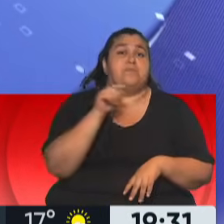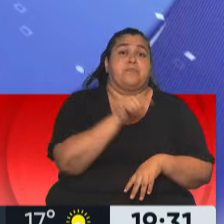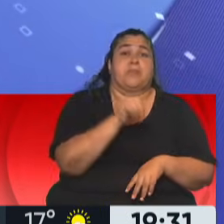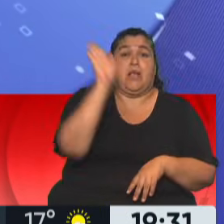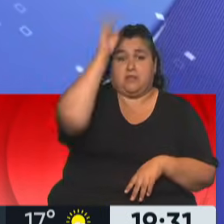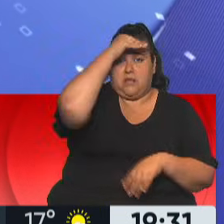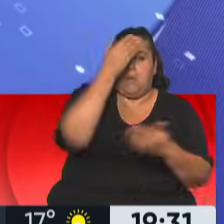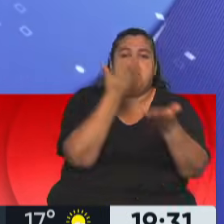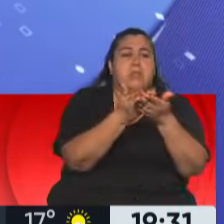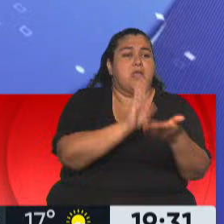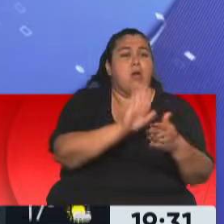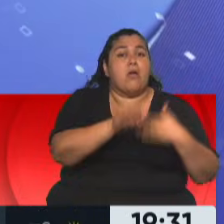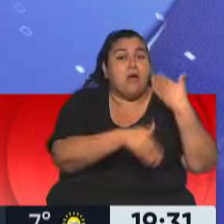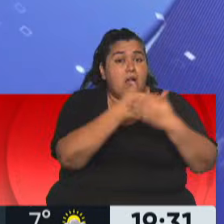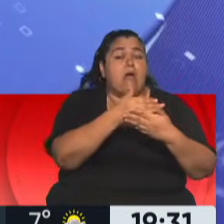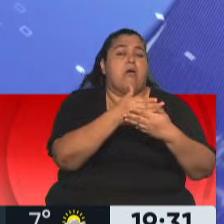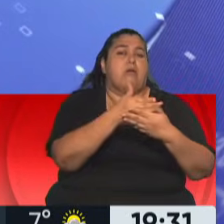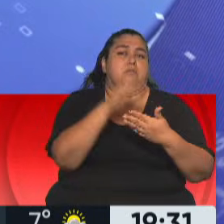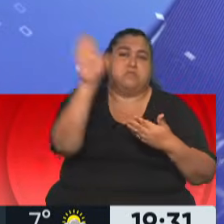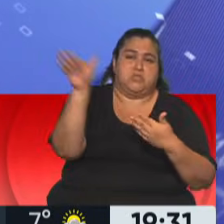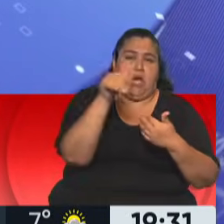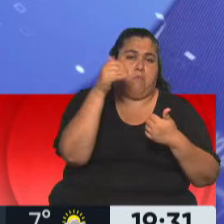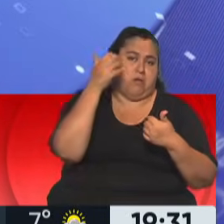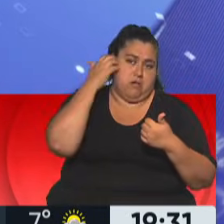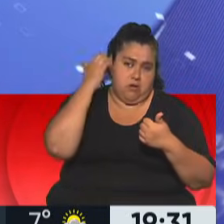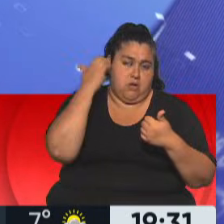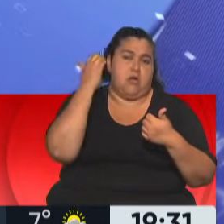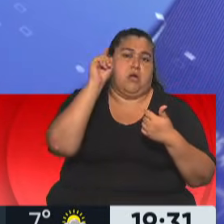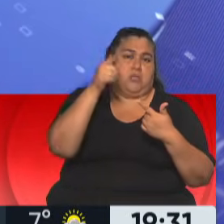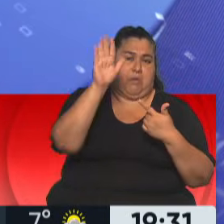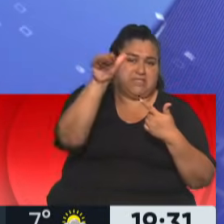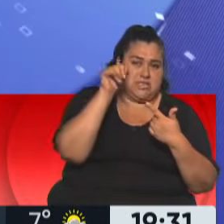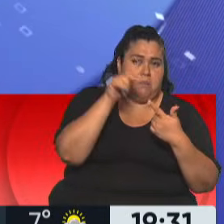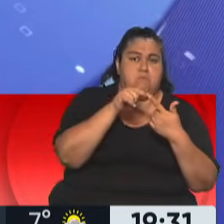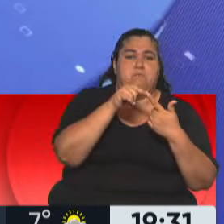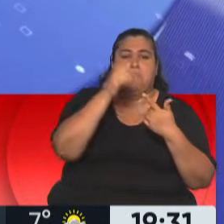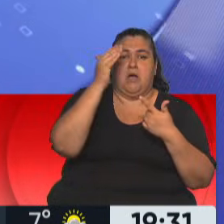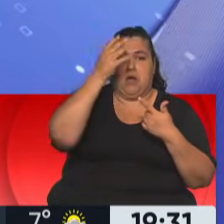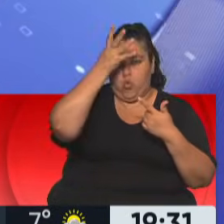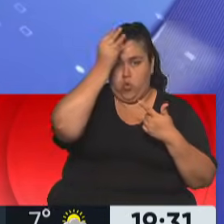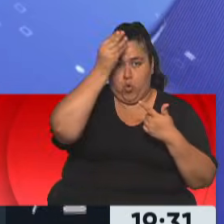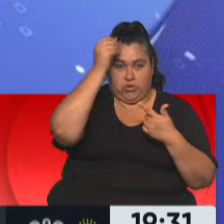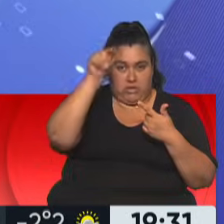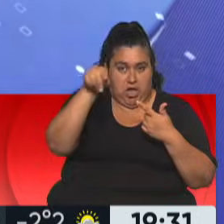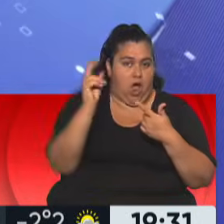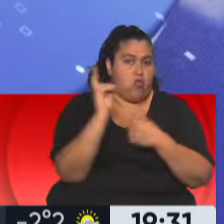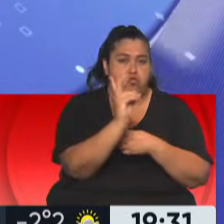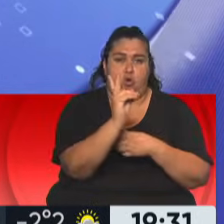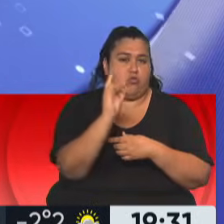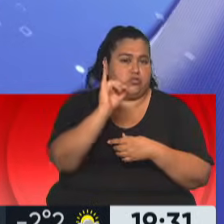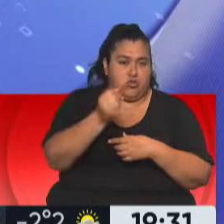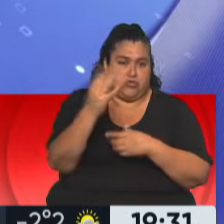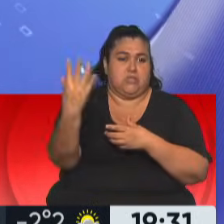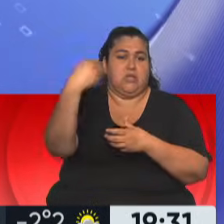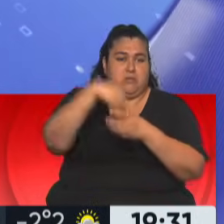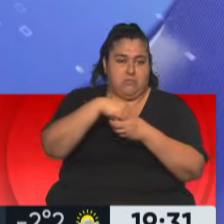transición consideren tanto a María Corina Machado como al Mundo González Urrutia, bueno, algo que por momentos quedó la... Lo que pasa es que